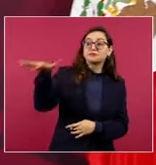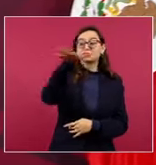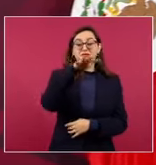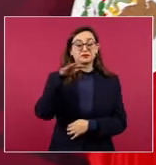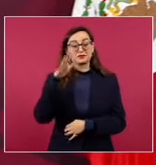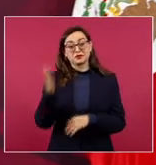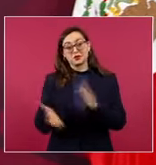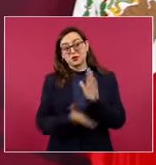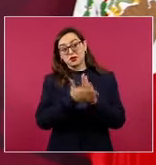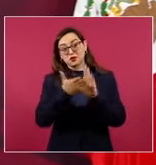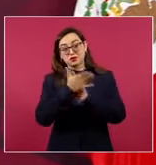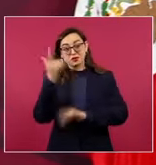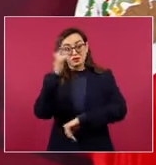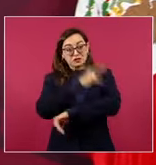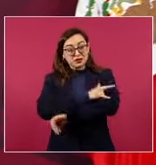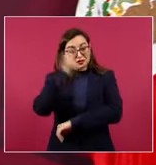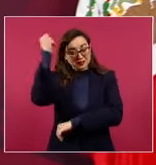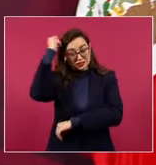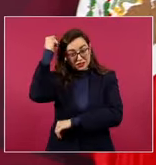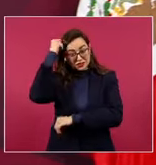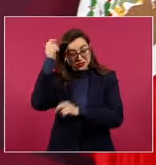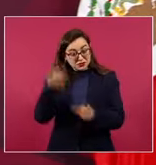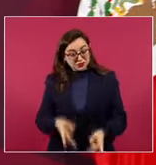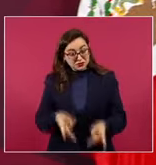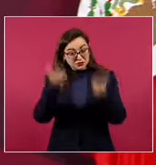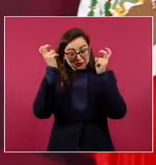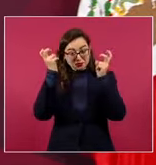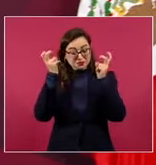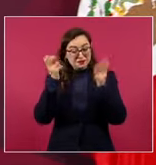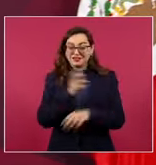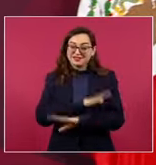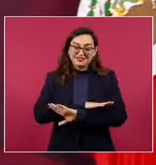se hiciera esa tranza. Ya, pero ya me voy.